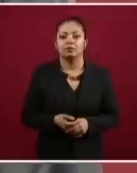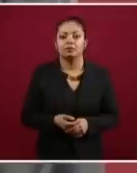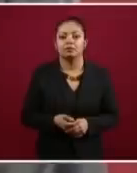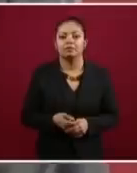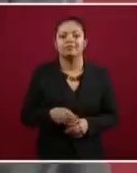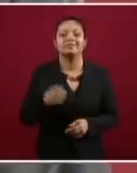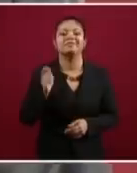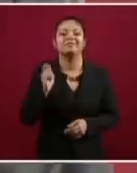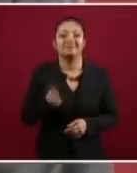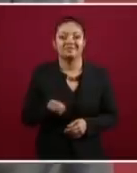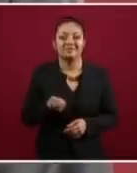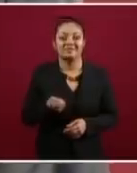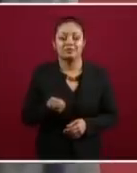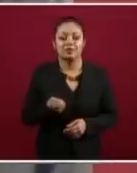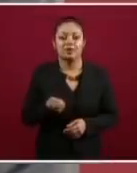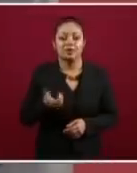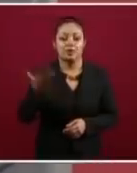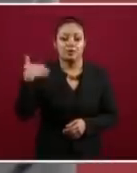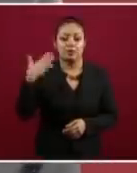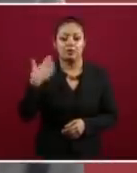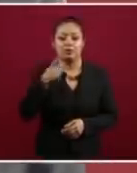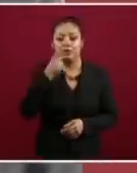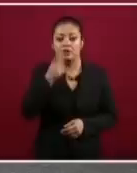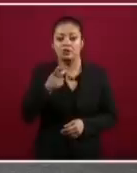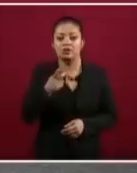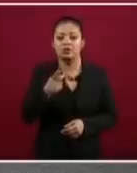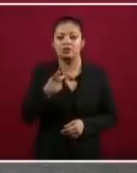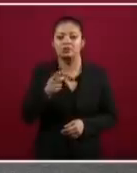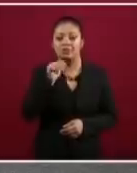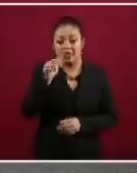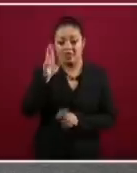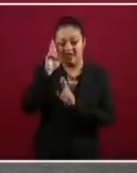era falta de democracia en lo